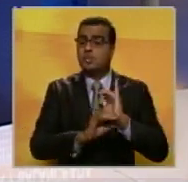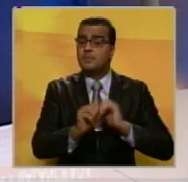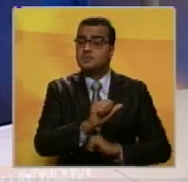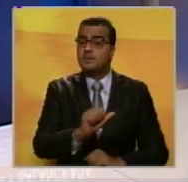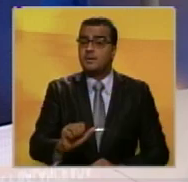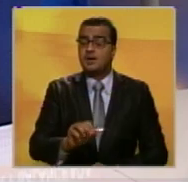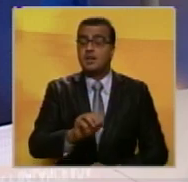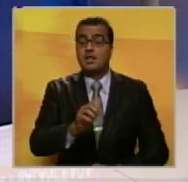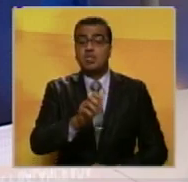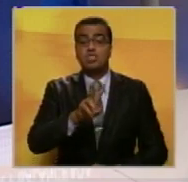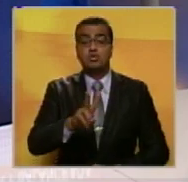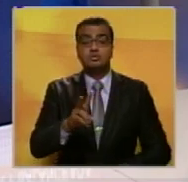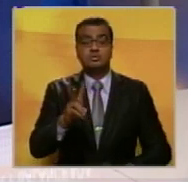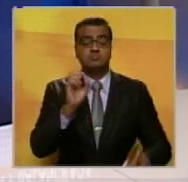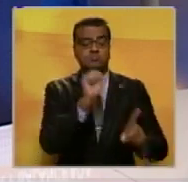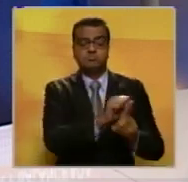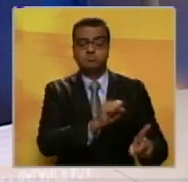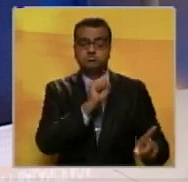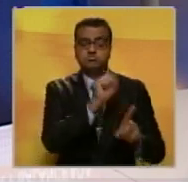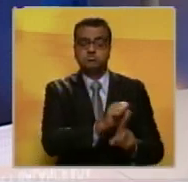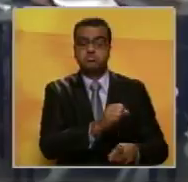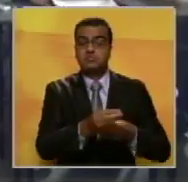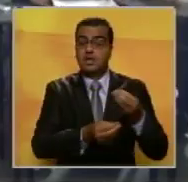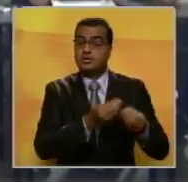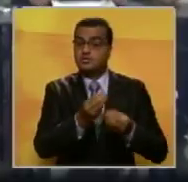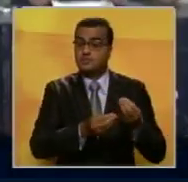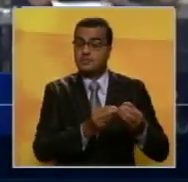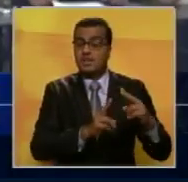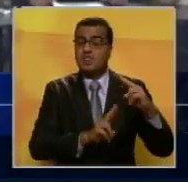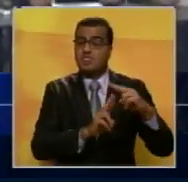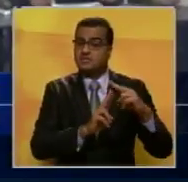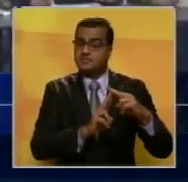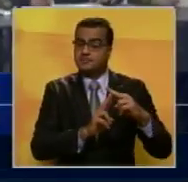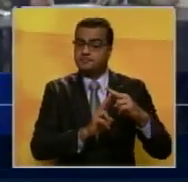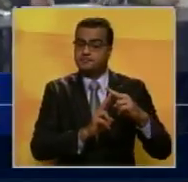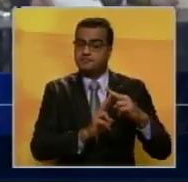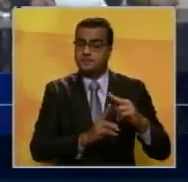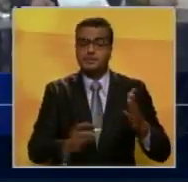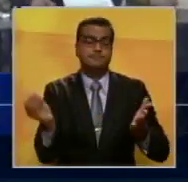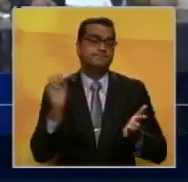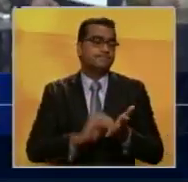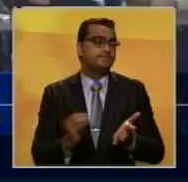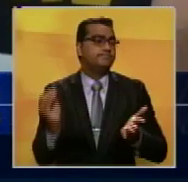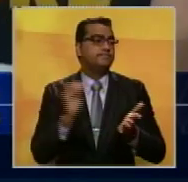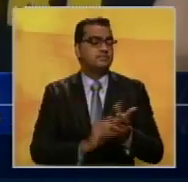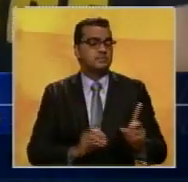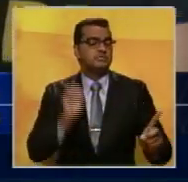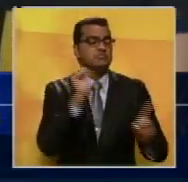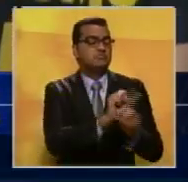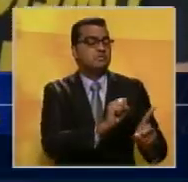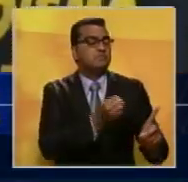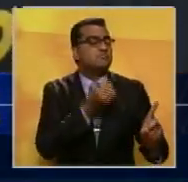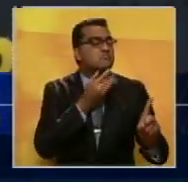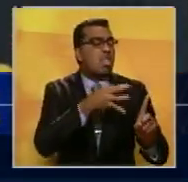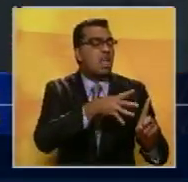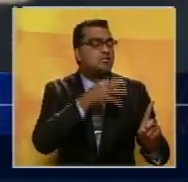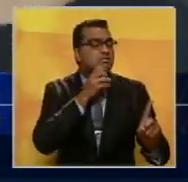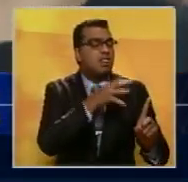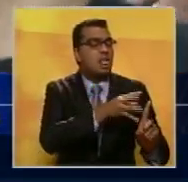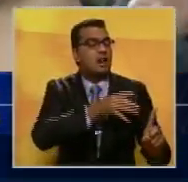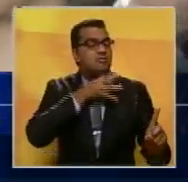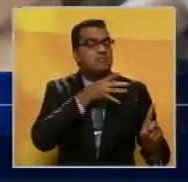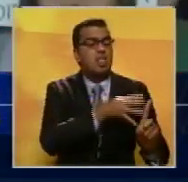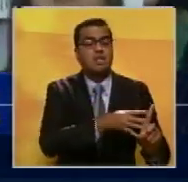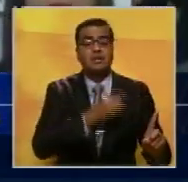menos 12 agresiones se han reportado. Aseguraron que en Táchira han sido recurrentes los ataques verbales e intentos de